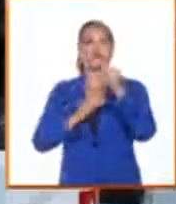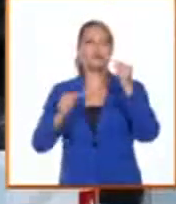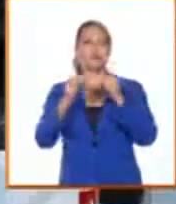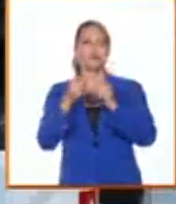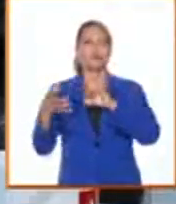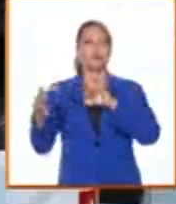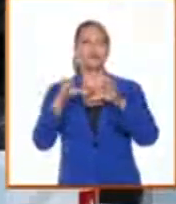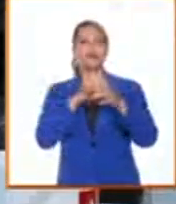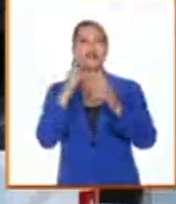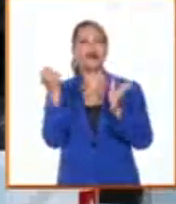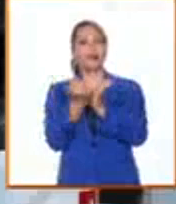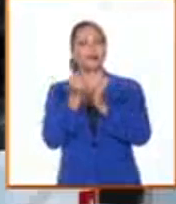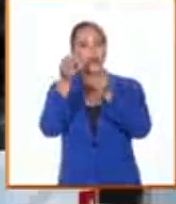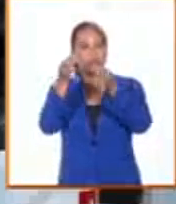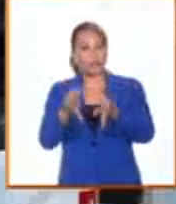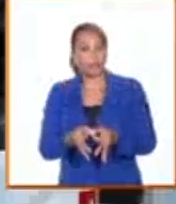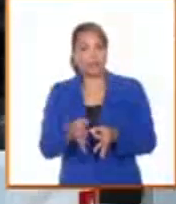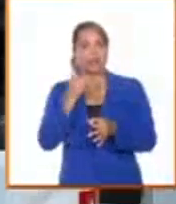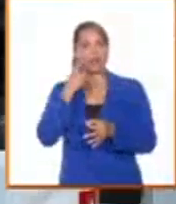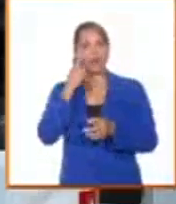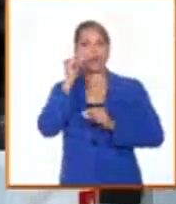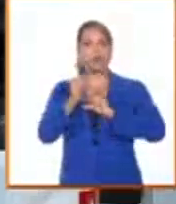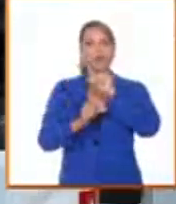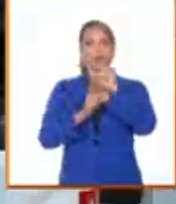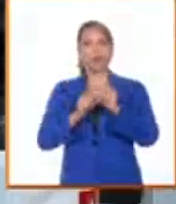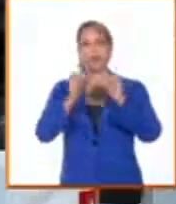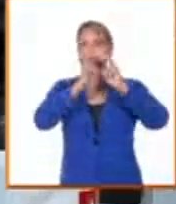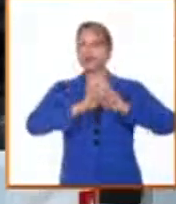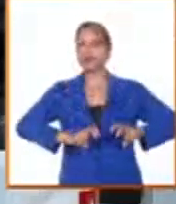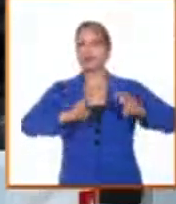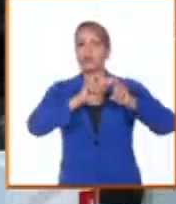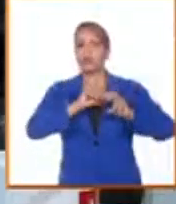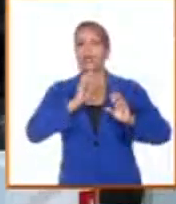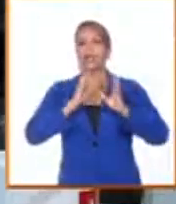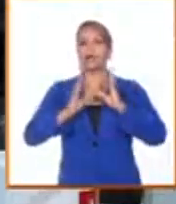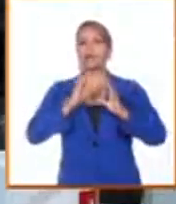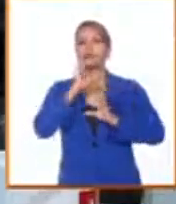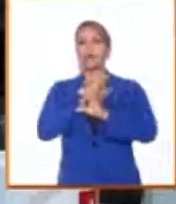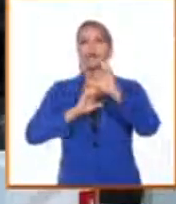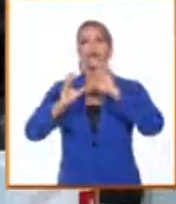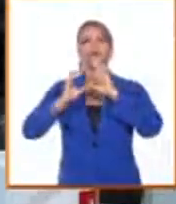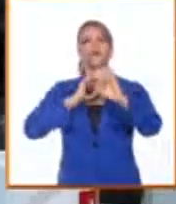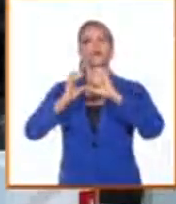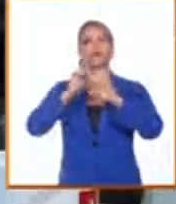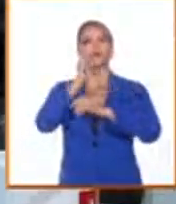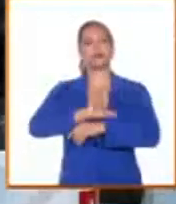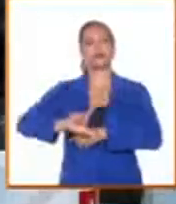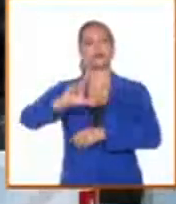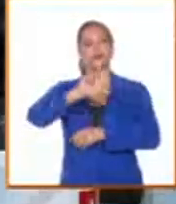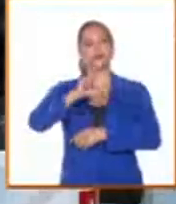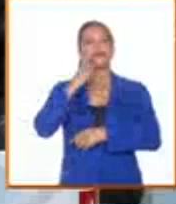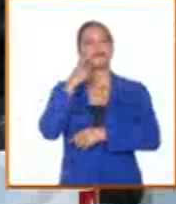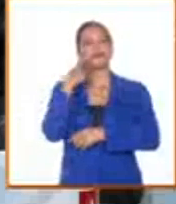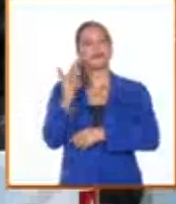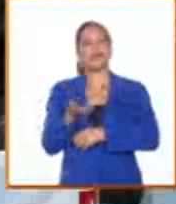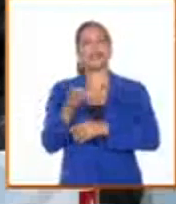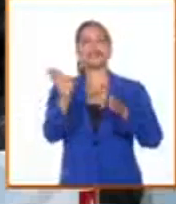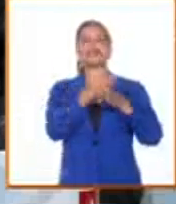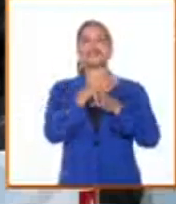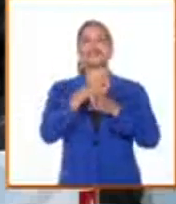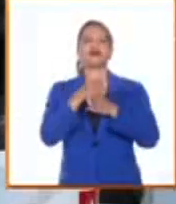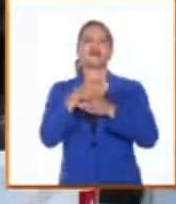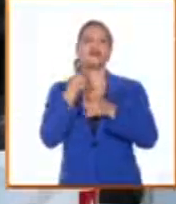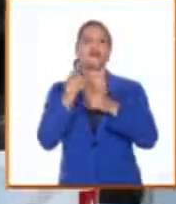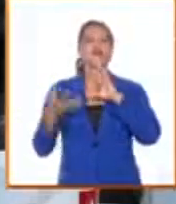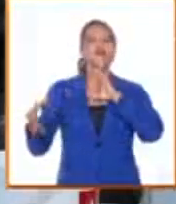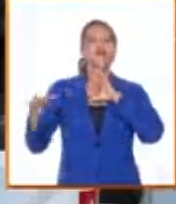las más actualizadas, que hoy examinan el campo de la comunicación social, estamos en presencia de referentes muy importantes